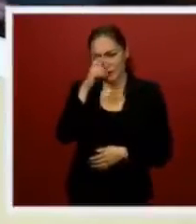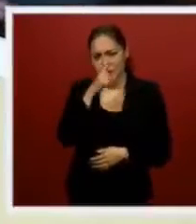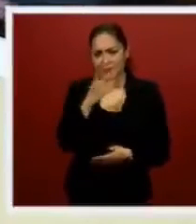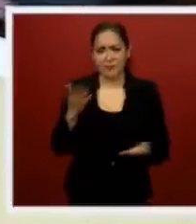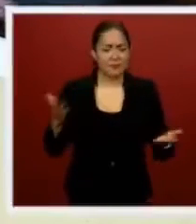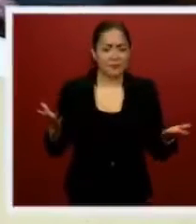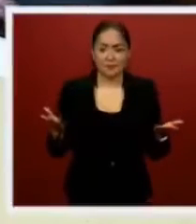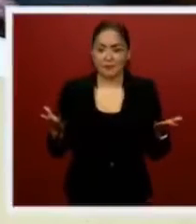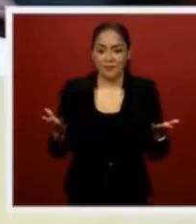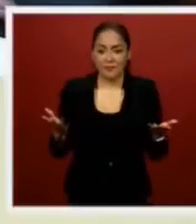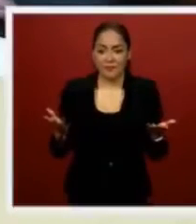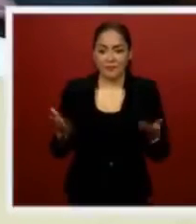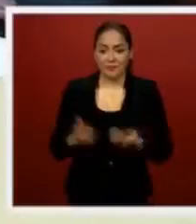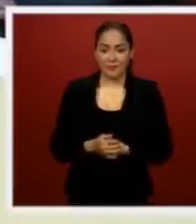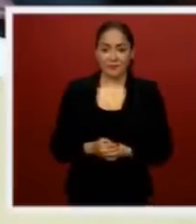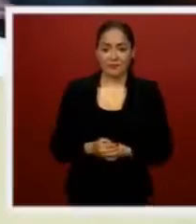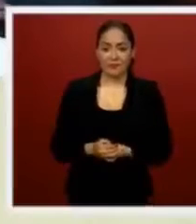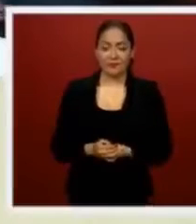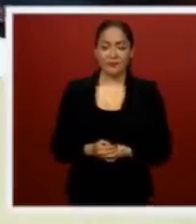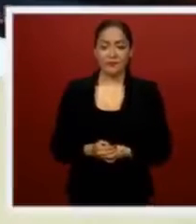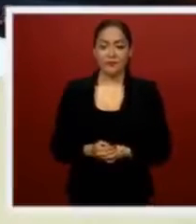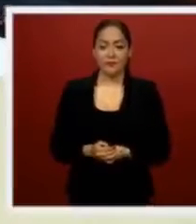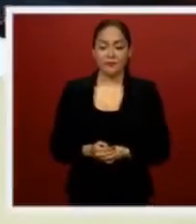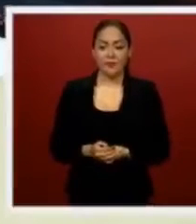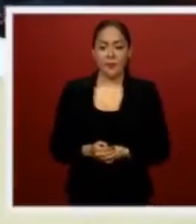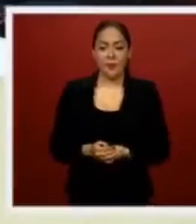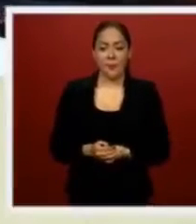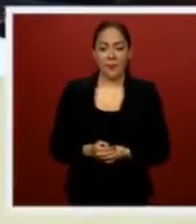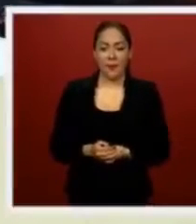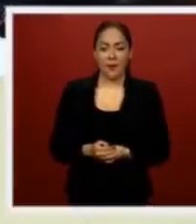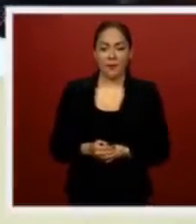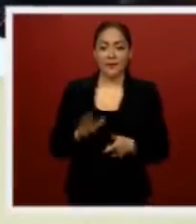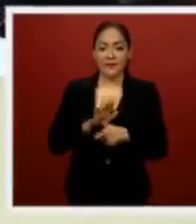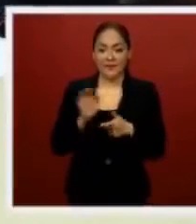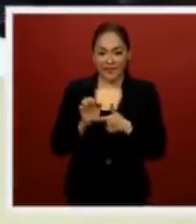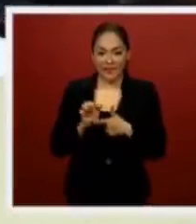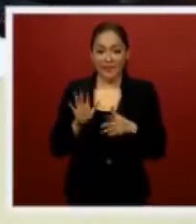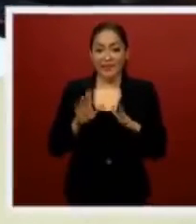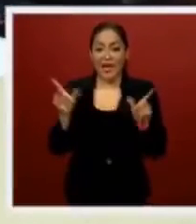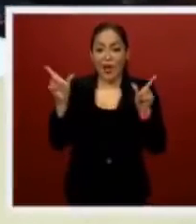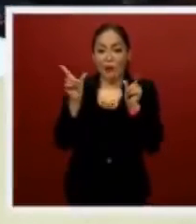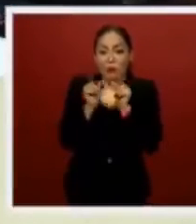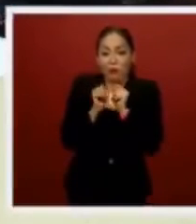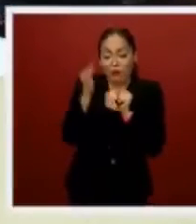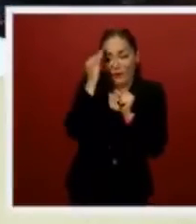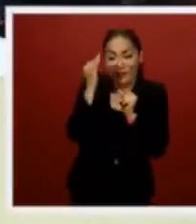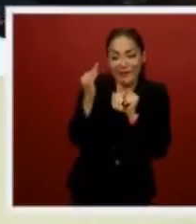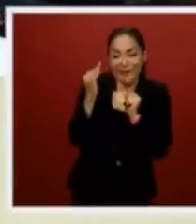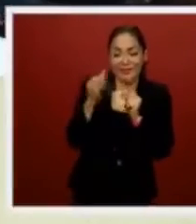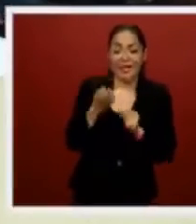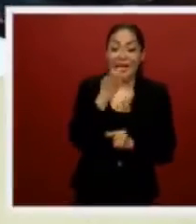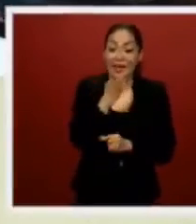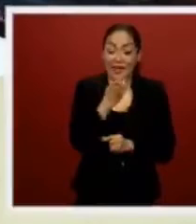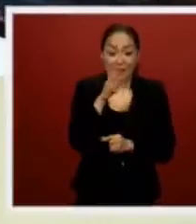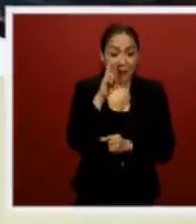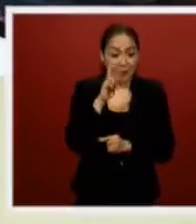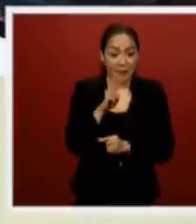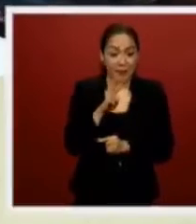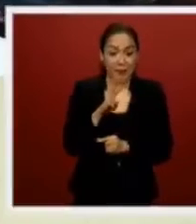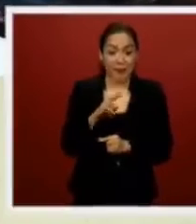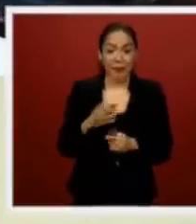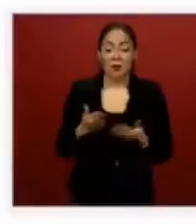sea, eso sería Imagínate. terrible, ¿no? Entonces, como ya me queda poquito tiempo, fíjate que esto ha generado